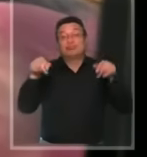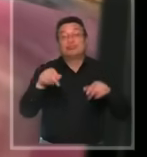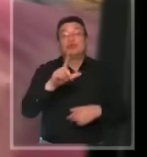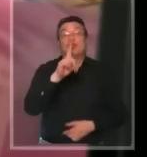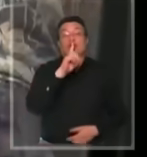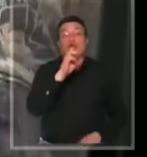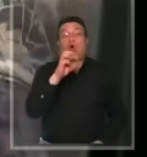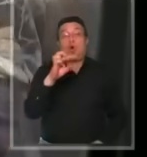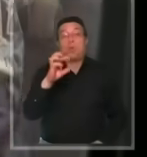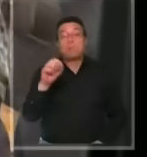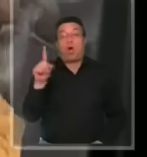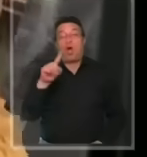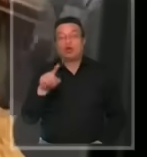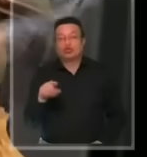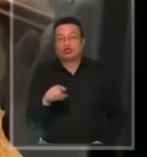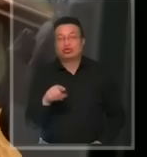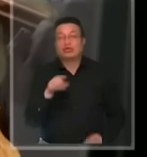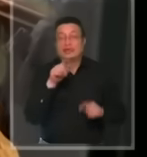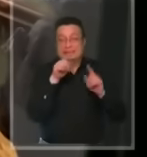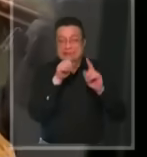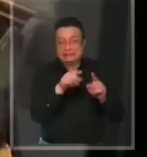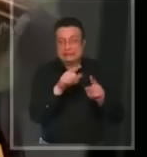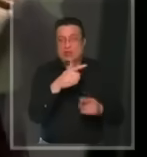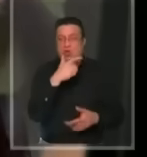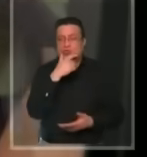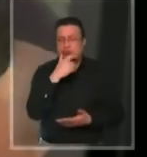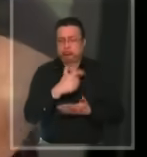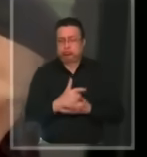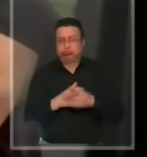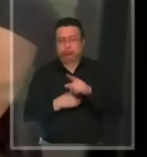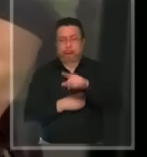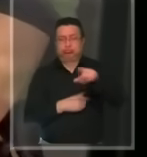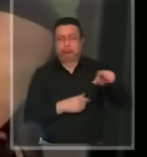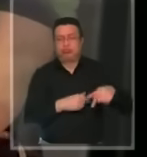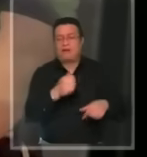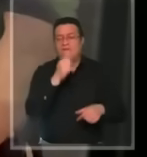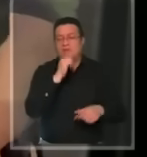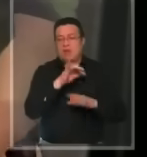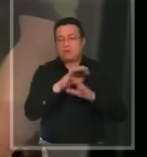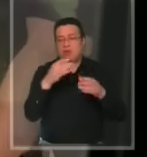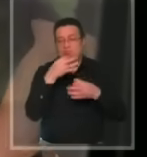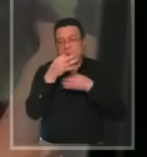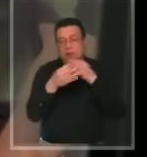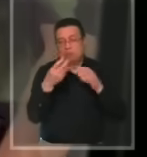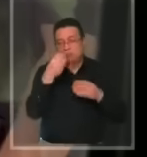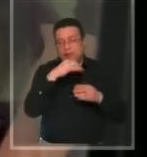los Topos. Y sobre ellos, impresionantemente, queda mucho por contar.